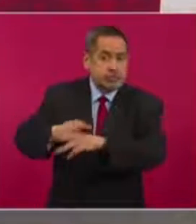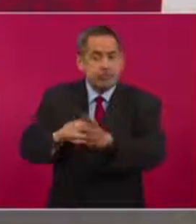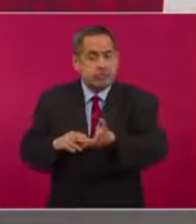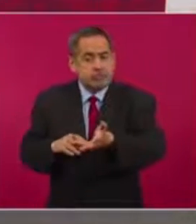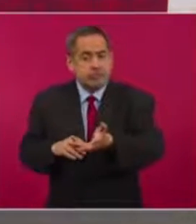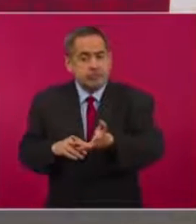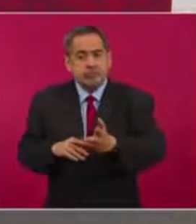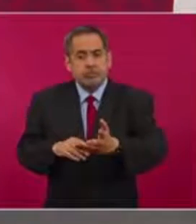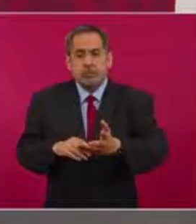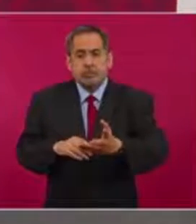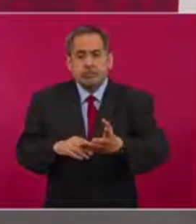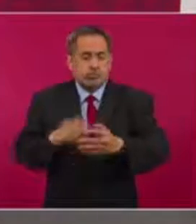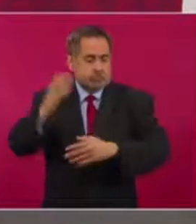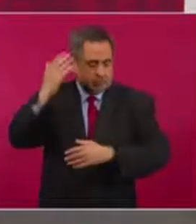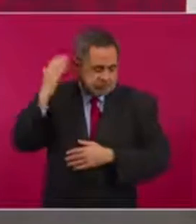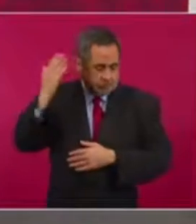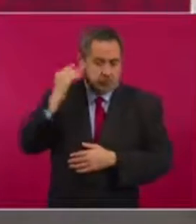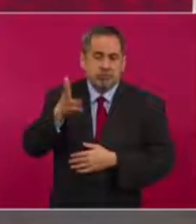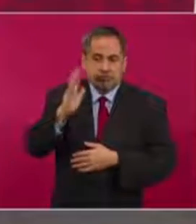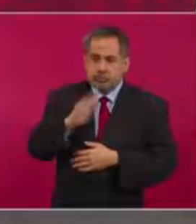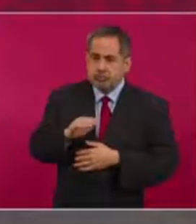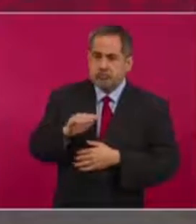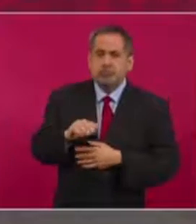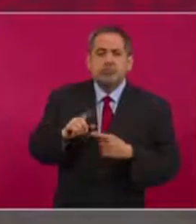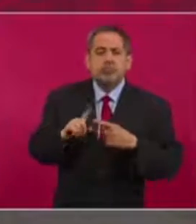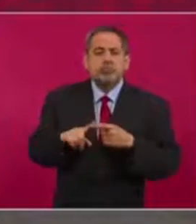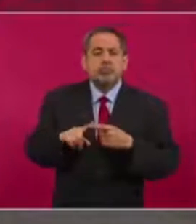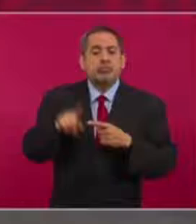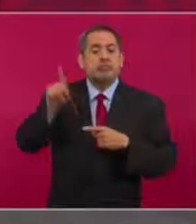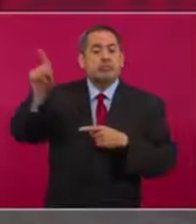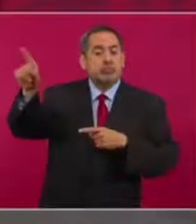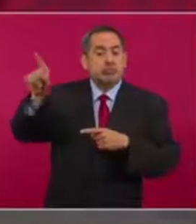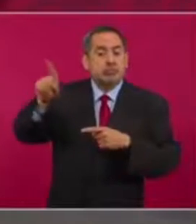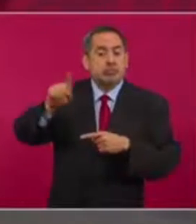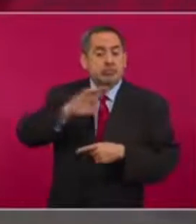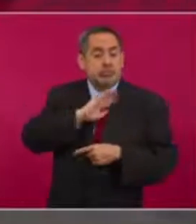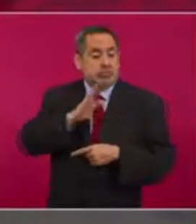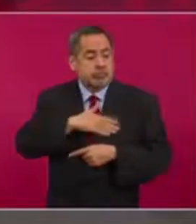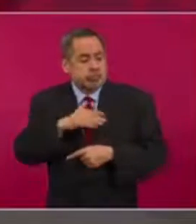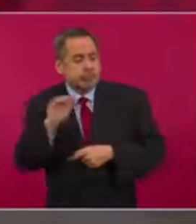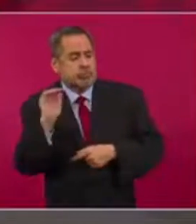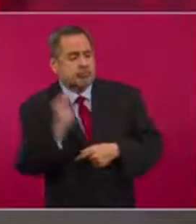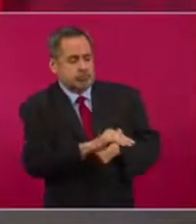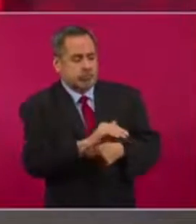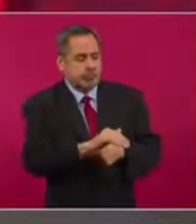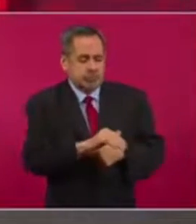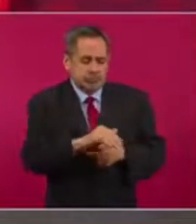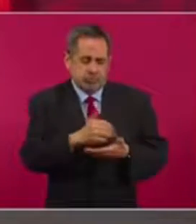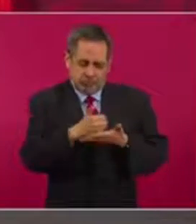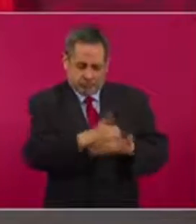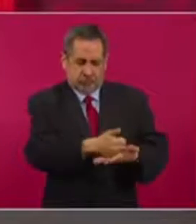se solicitó del extranjero que se le ayudara a la empresa.